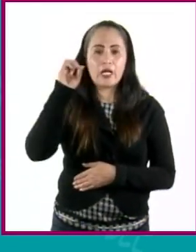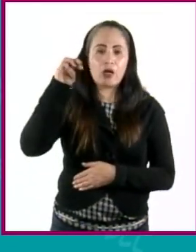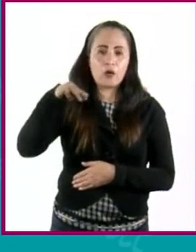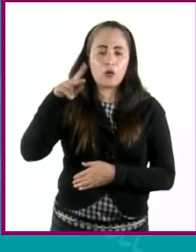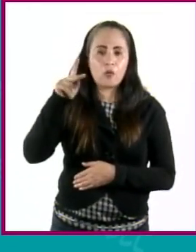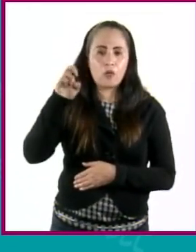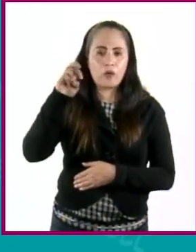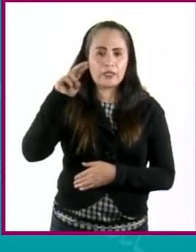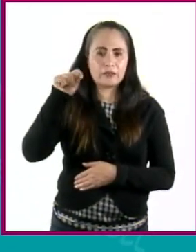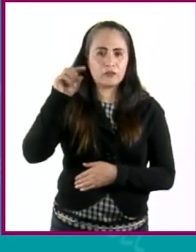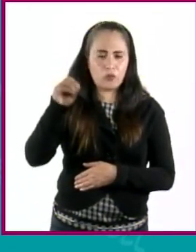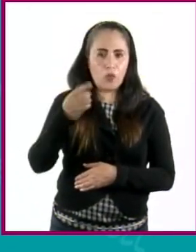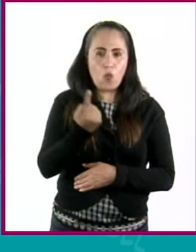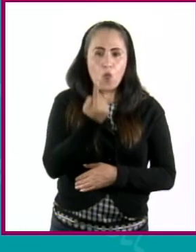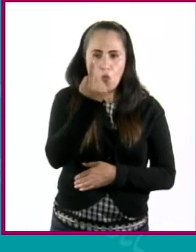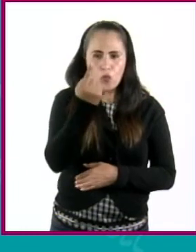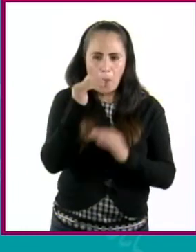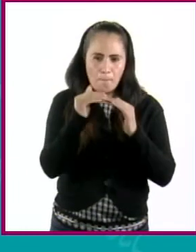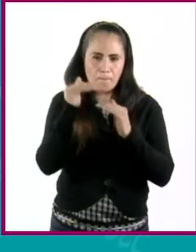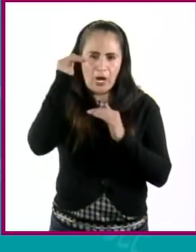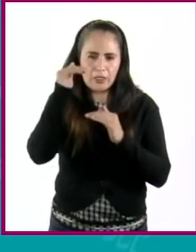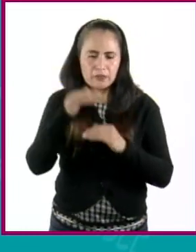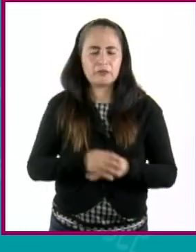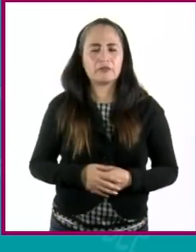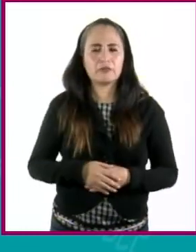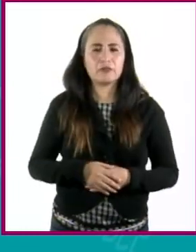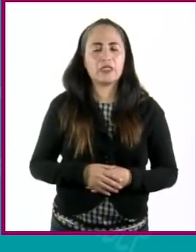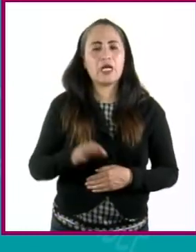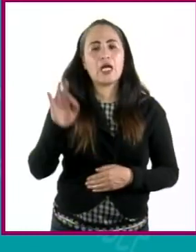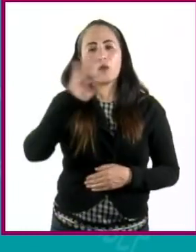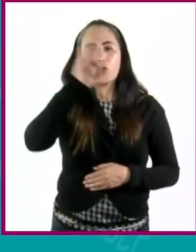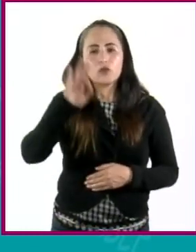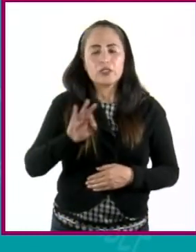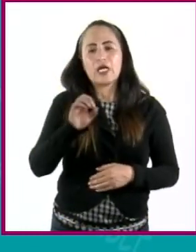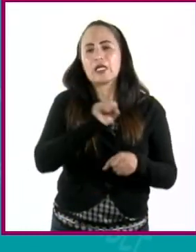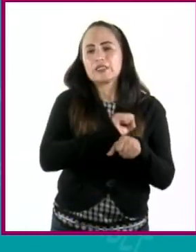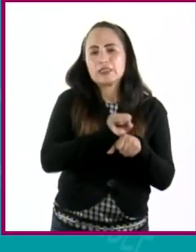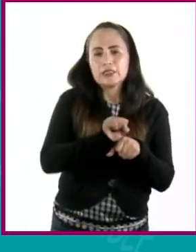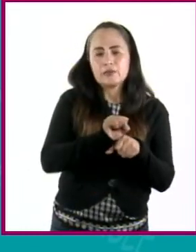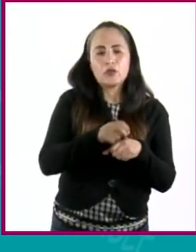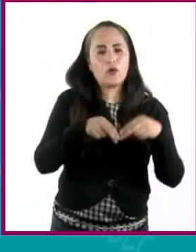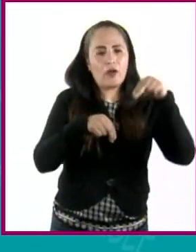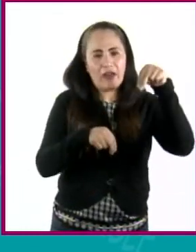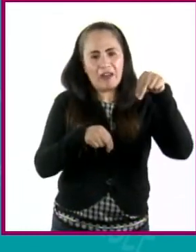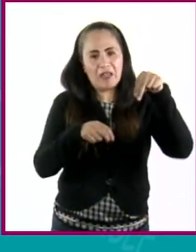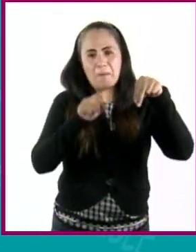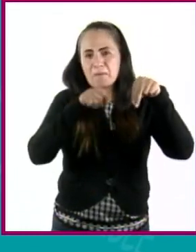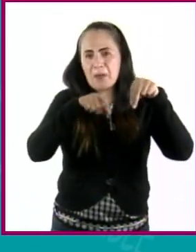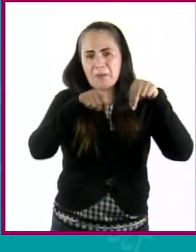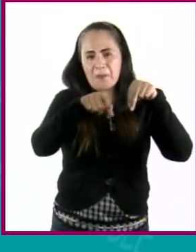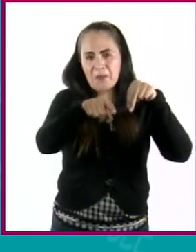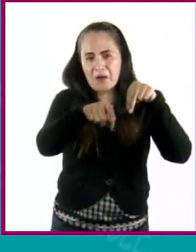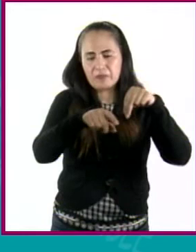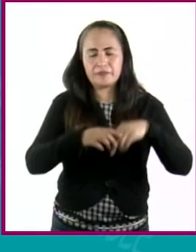exponente de un número mayor que 1, y en el caso del interés simple, la variable n es un factor lineal.